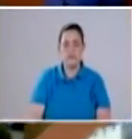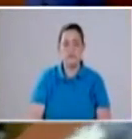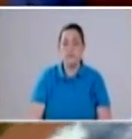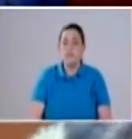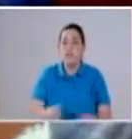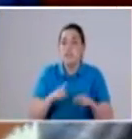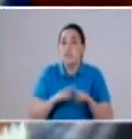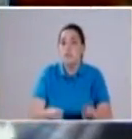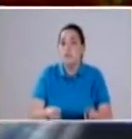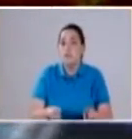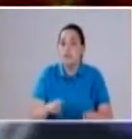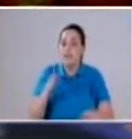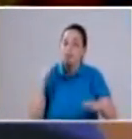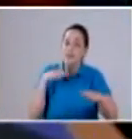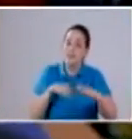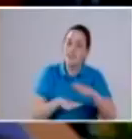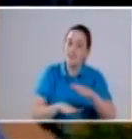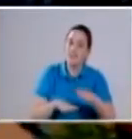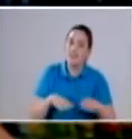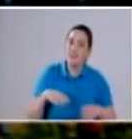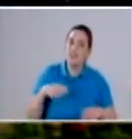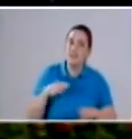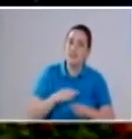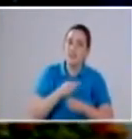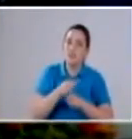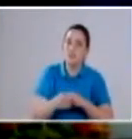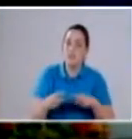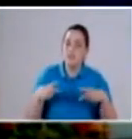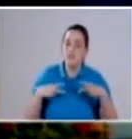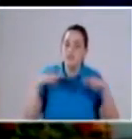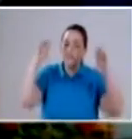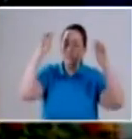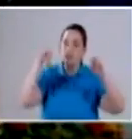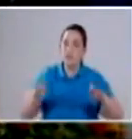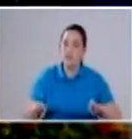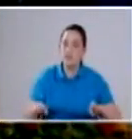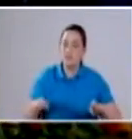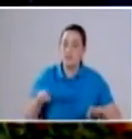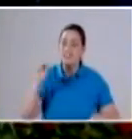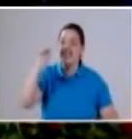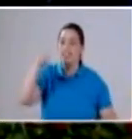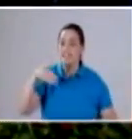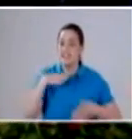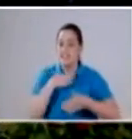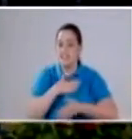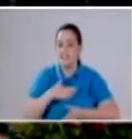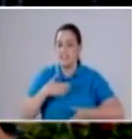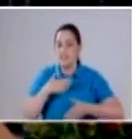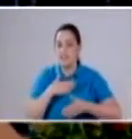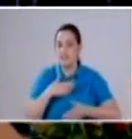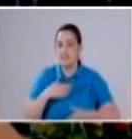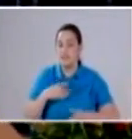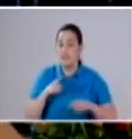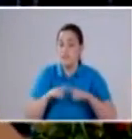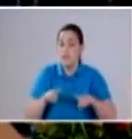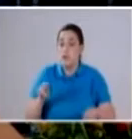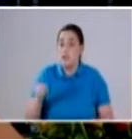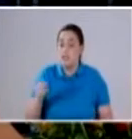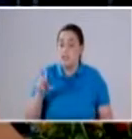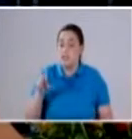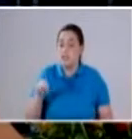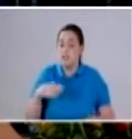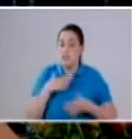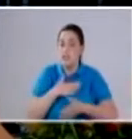Pero dentro del pueblo, había unos que iban a agradar y otros que no iban a agradar. Entonces, los que no agradaban, no se las iba a dar. Pero